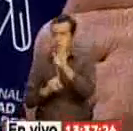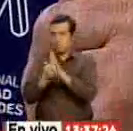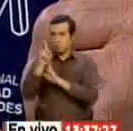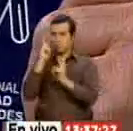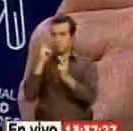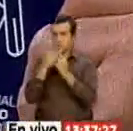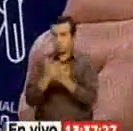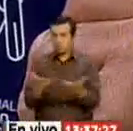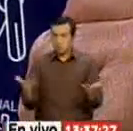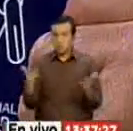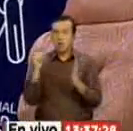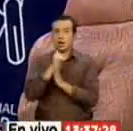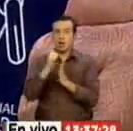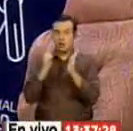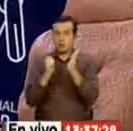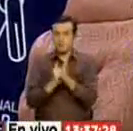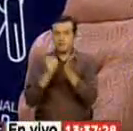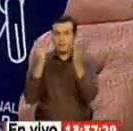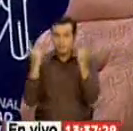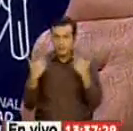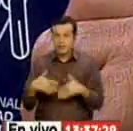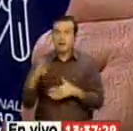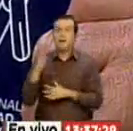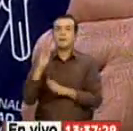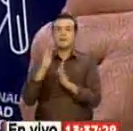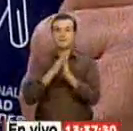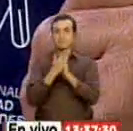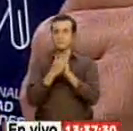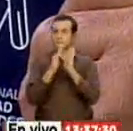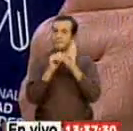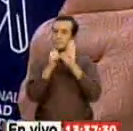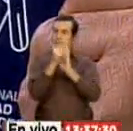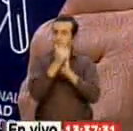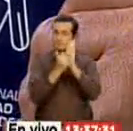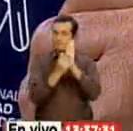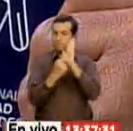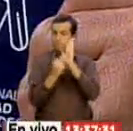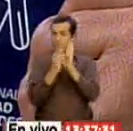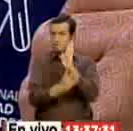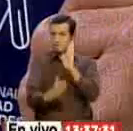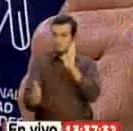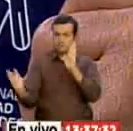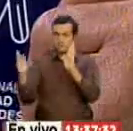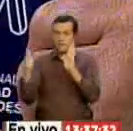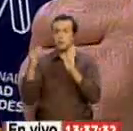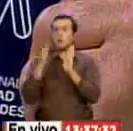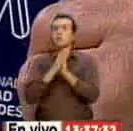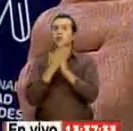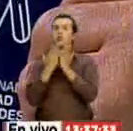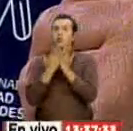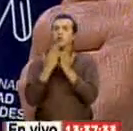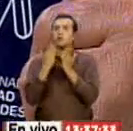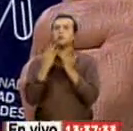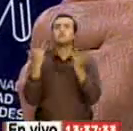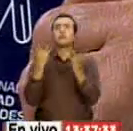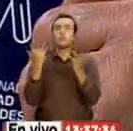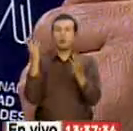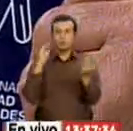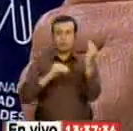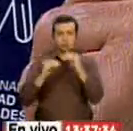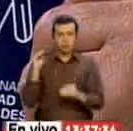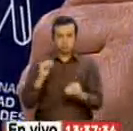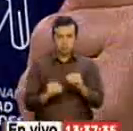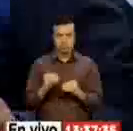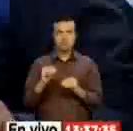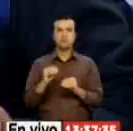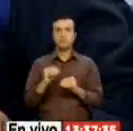ver, es la agenda que justamente nosotros la manejamos y que nos permite aterrizado esto. Nosotros la diseñamos de acuerdo a